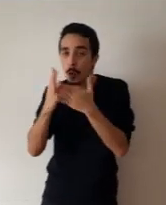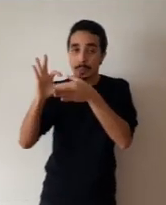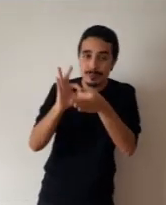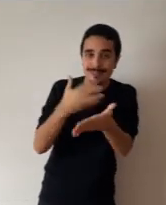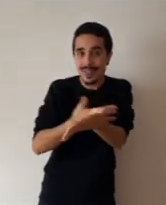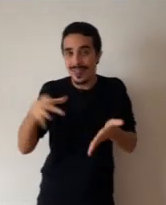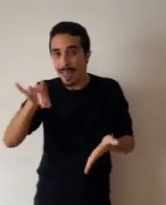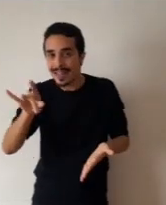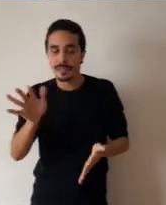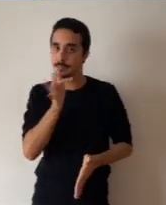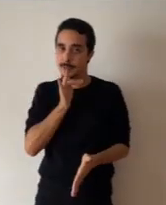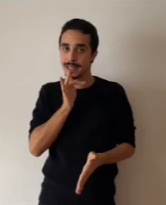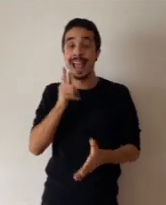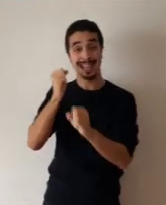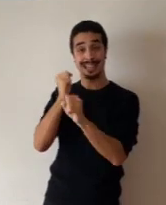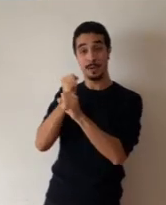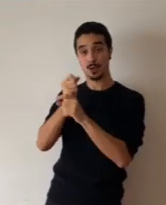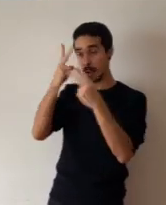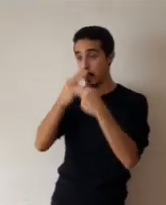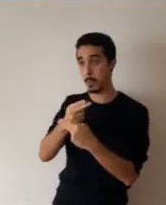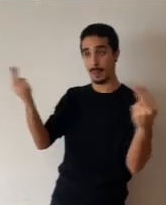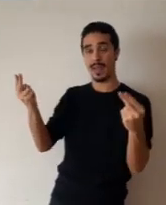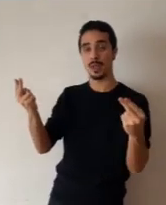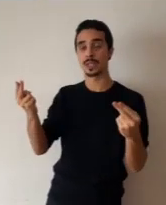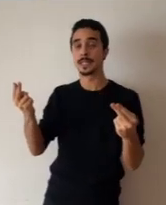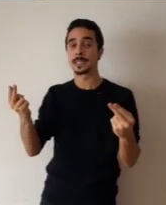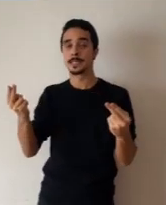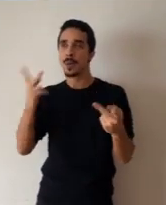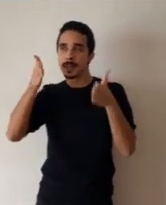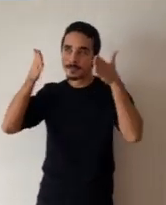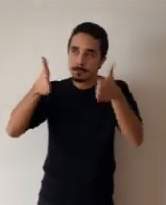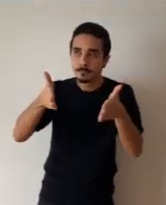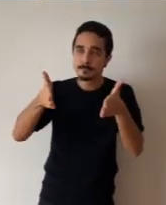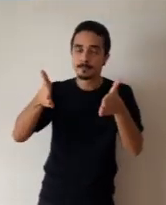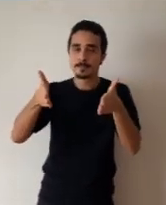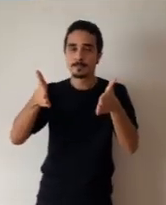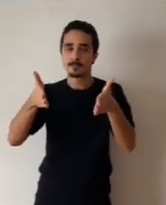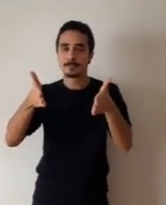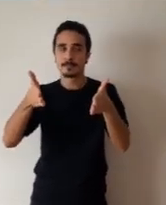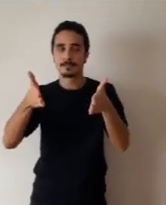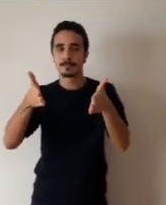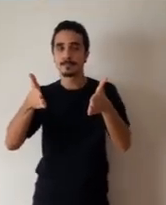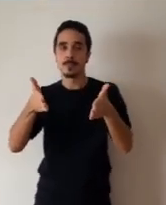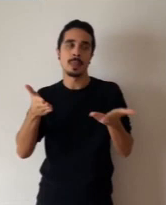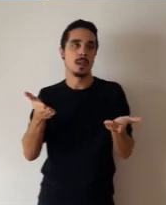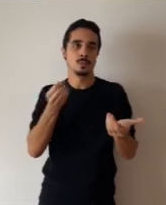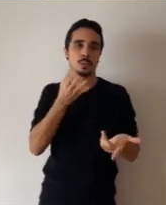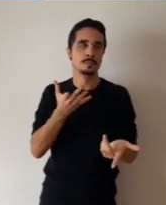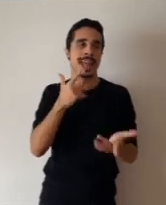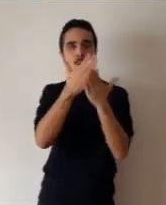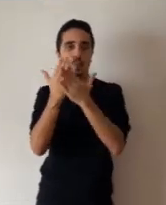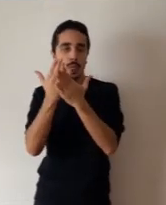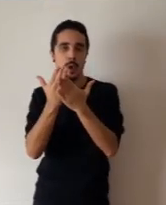estudiado. Los trabajos que hay publicados van más dirigidos están dirigidos,